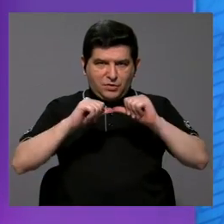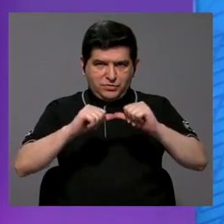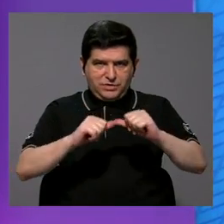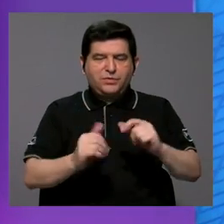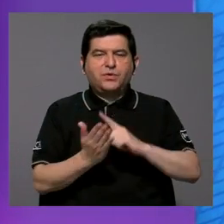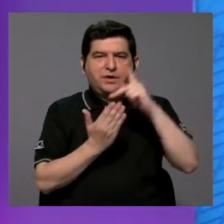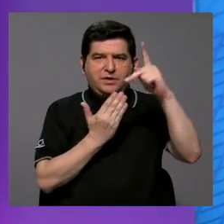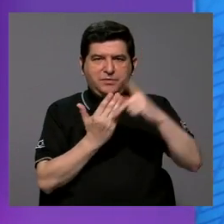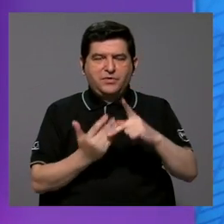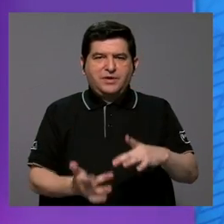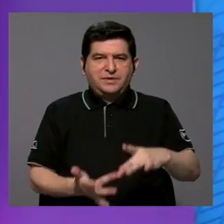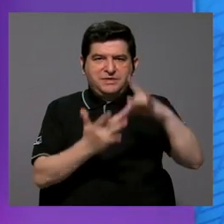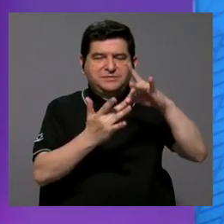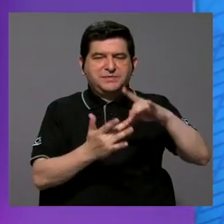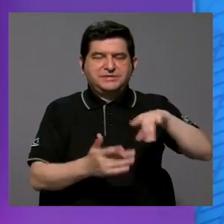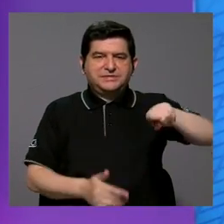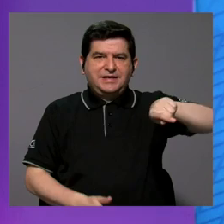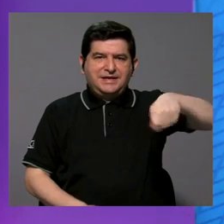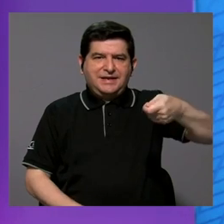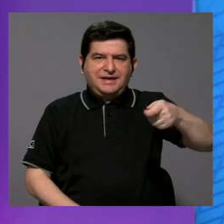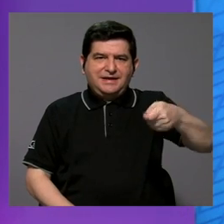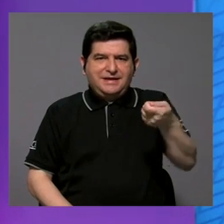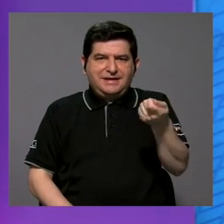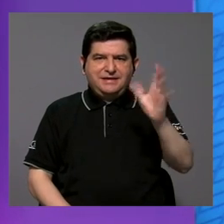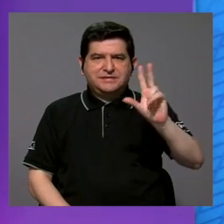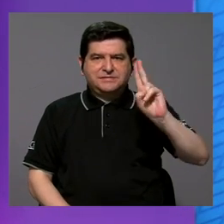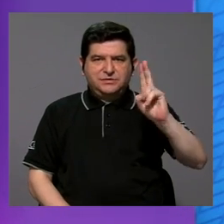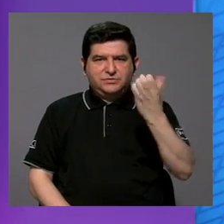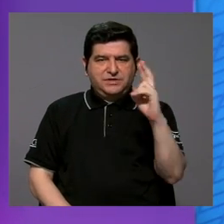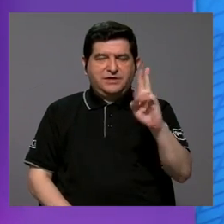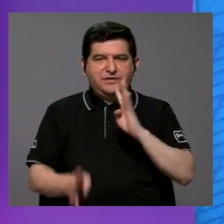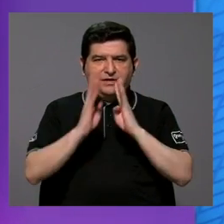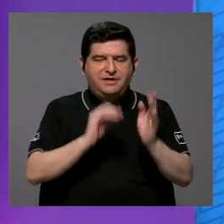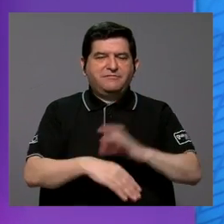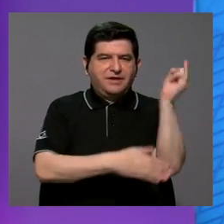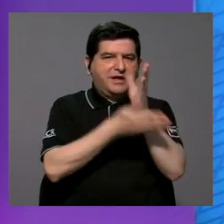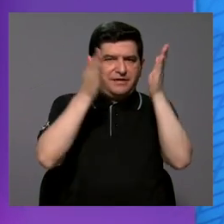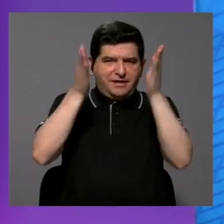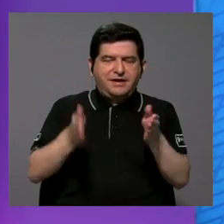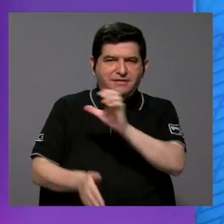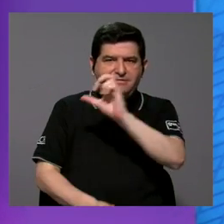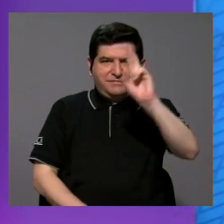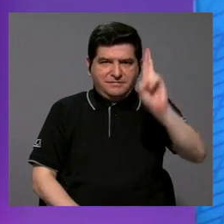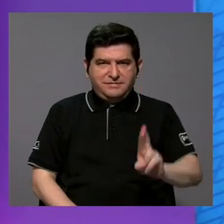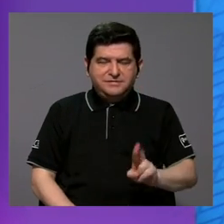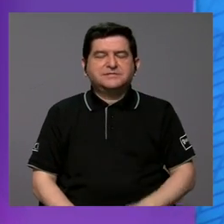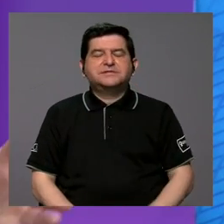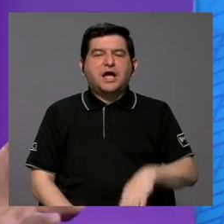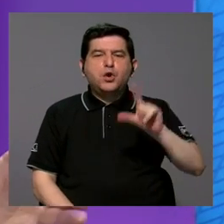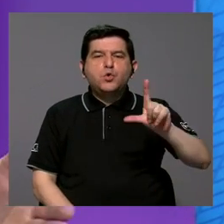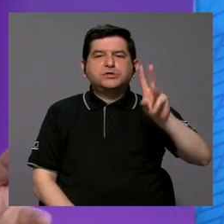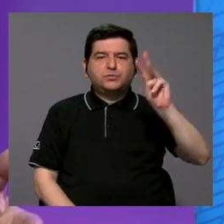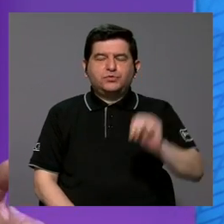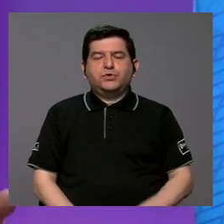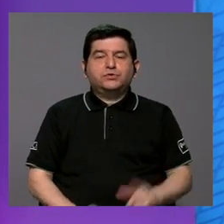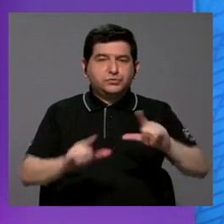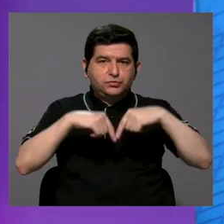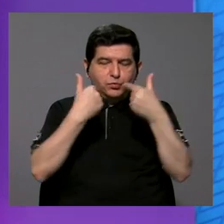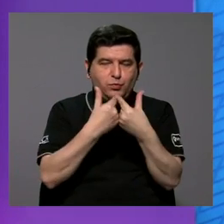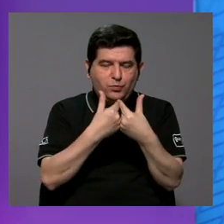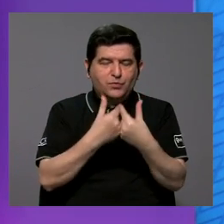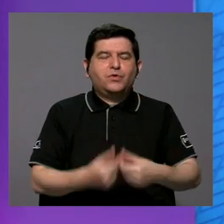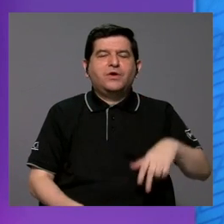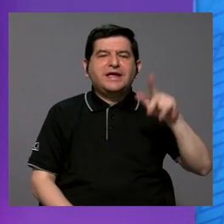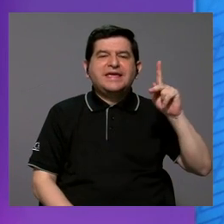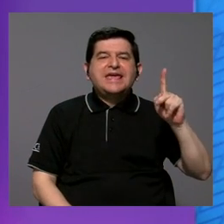Regresamos acá en Especiales 15 UCR hablando con el artista costarricense Luis Muñoz. Luis, bandas como los Kin